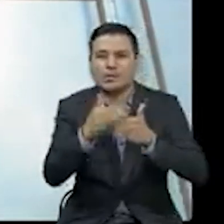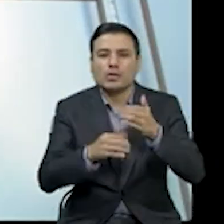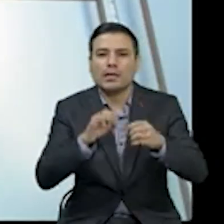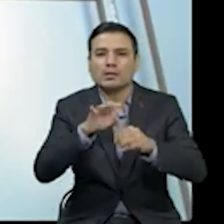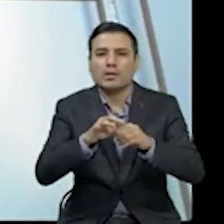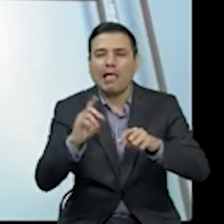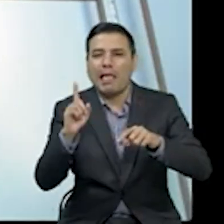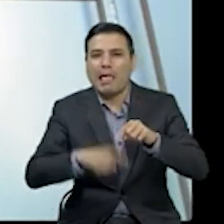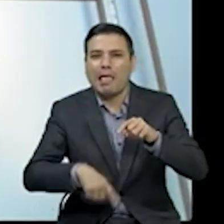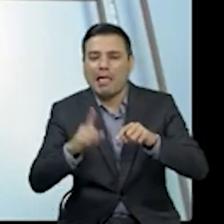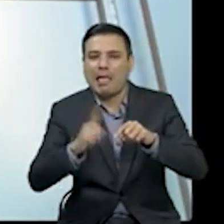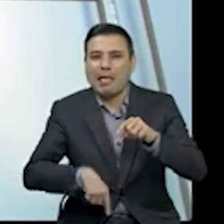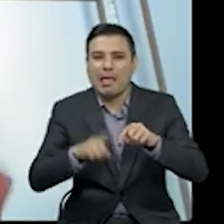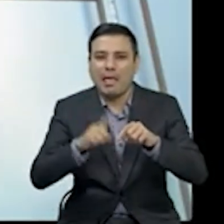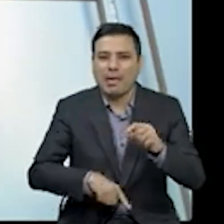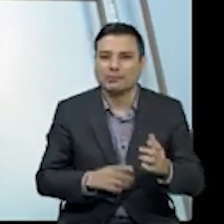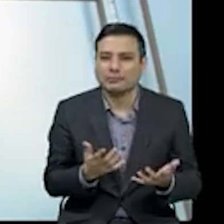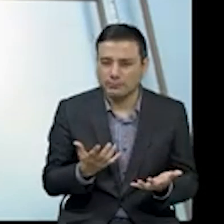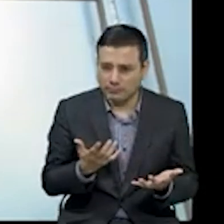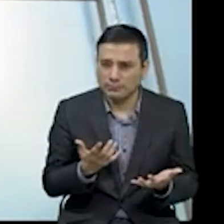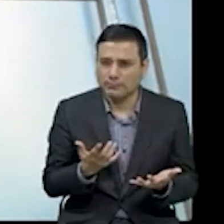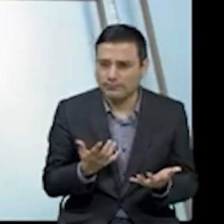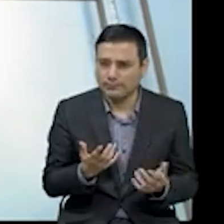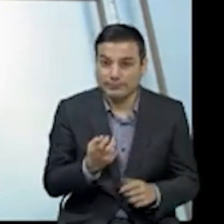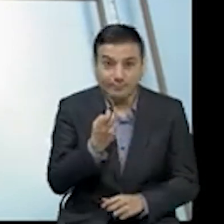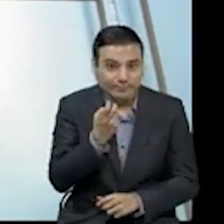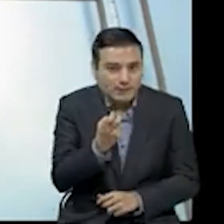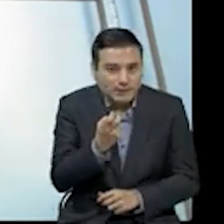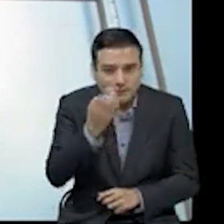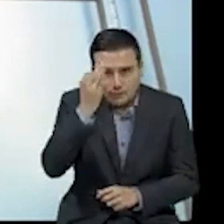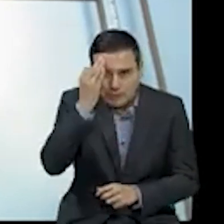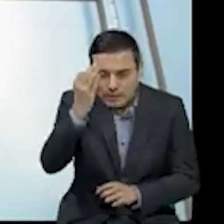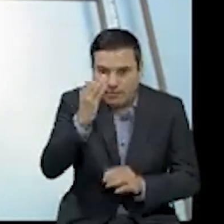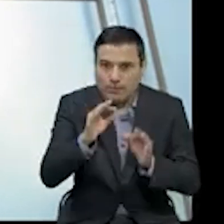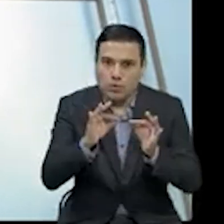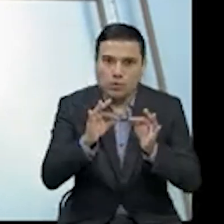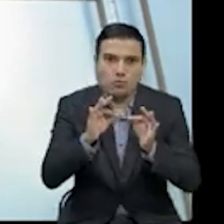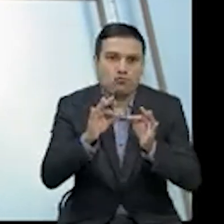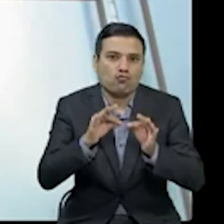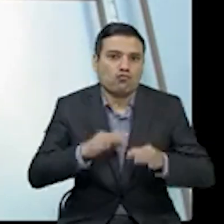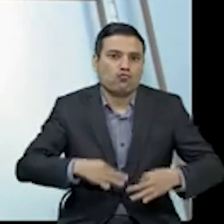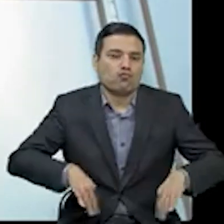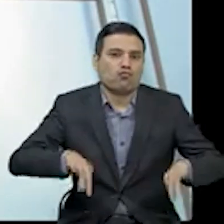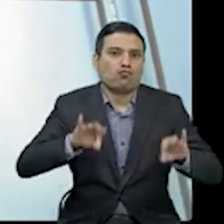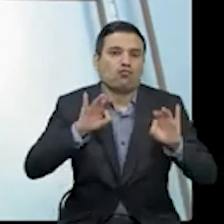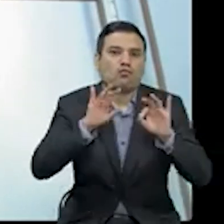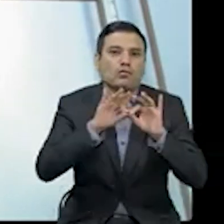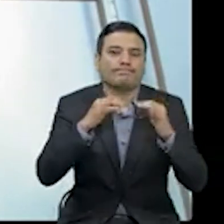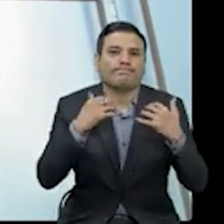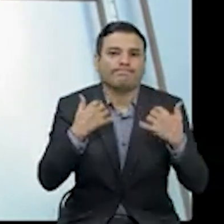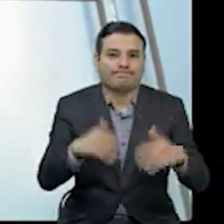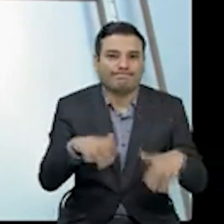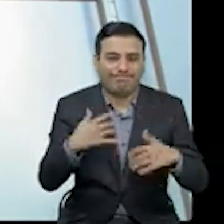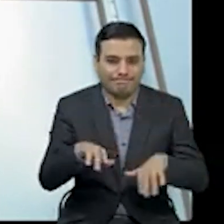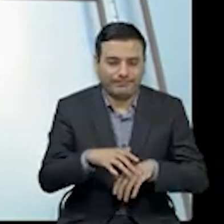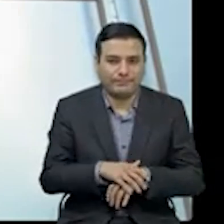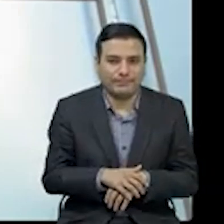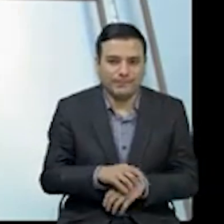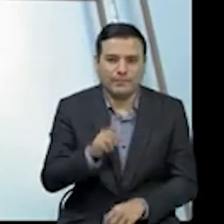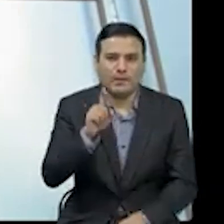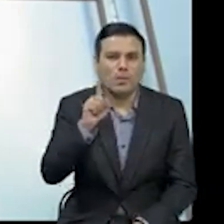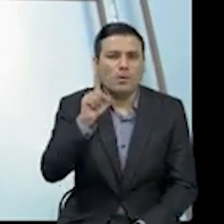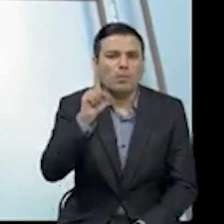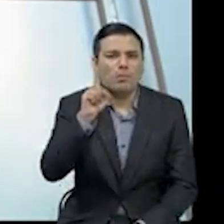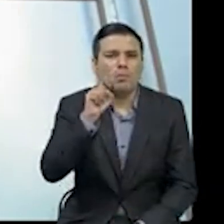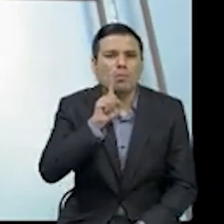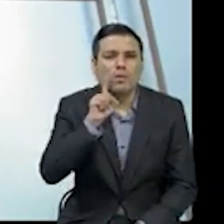electoral que es el momento más importante políticamente hablando. La mujer más humilde de la patria